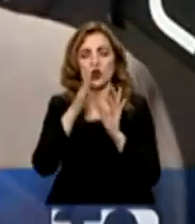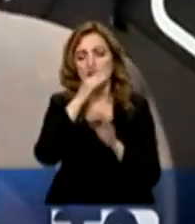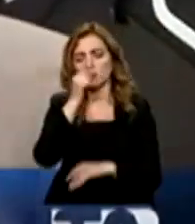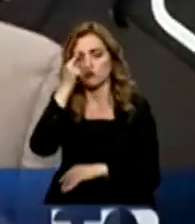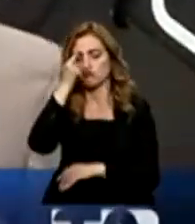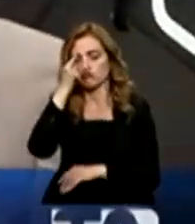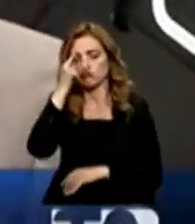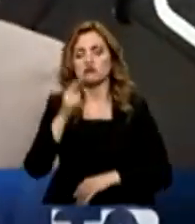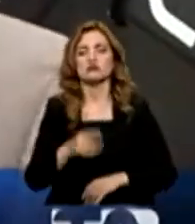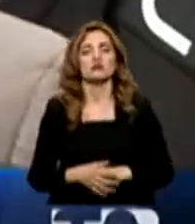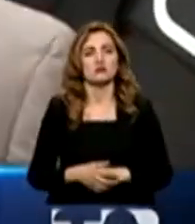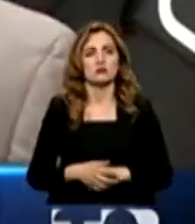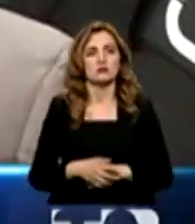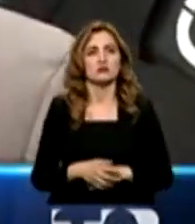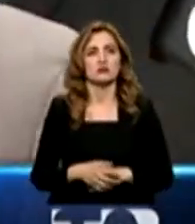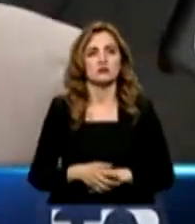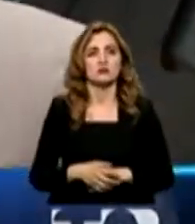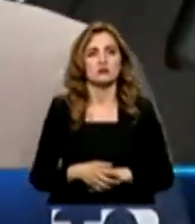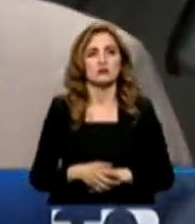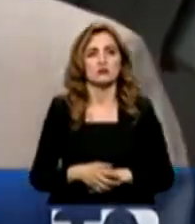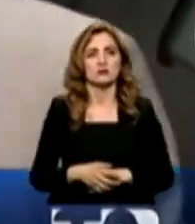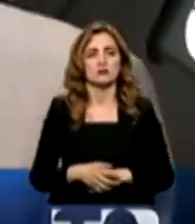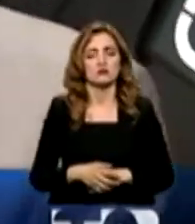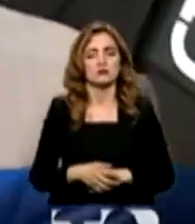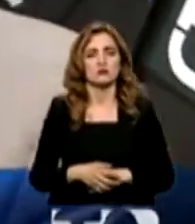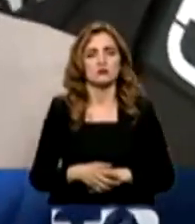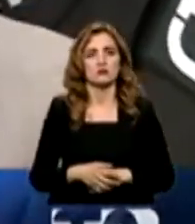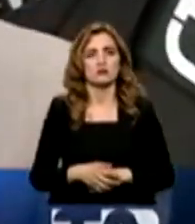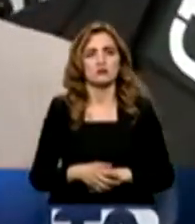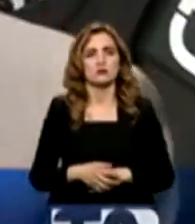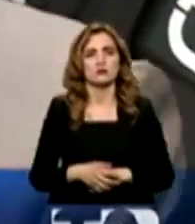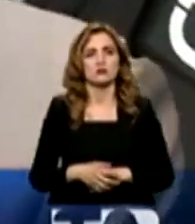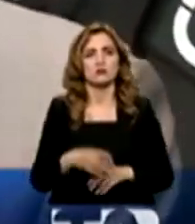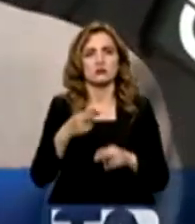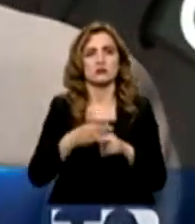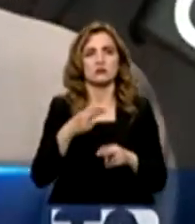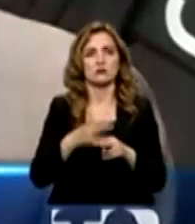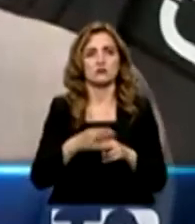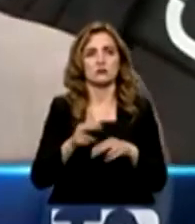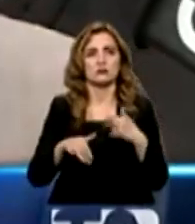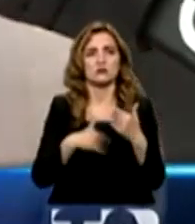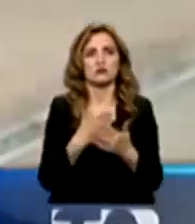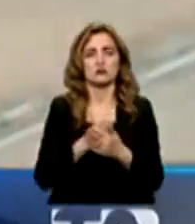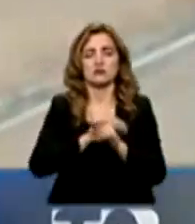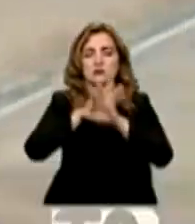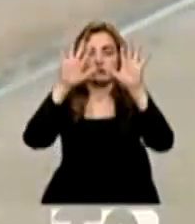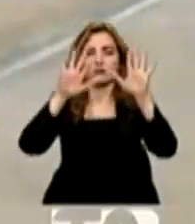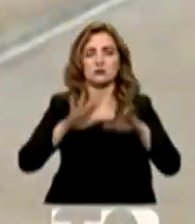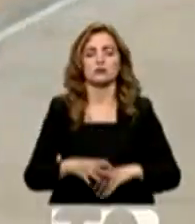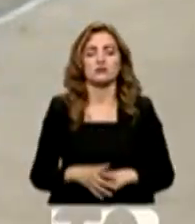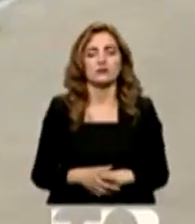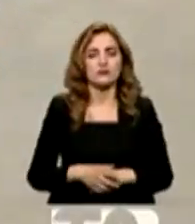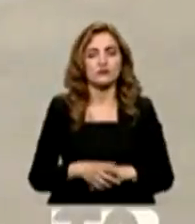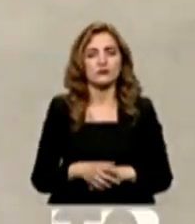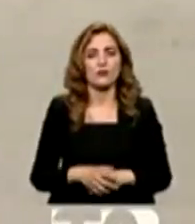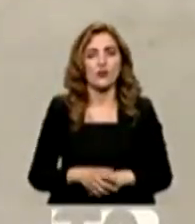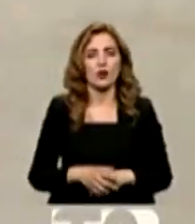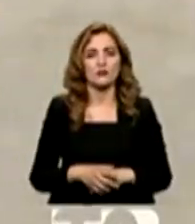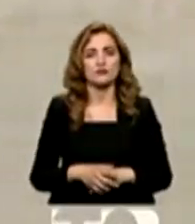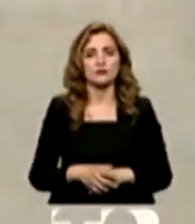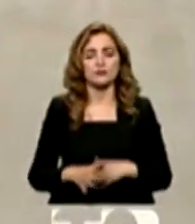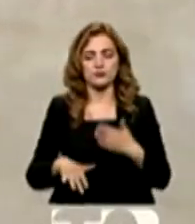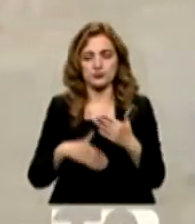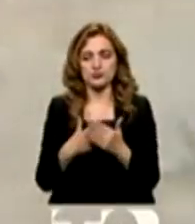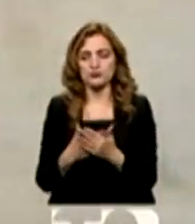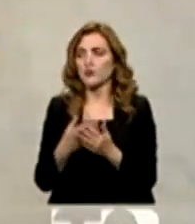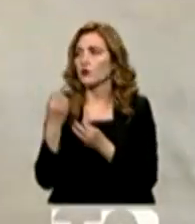Correa. Hay que decir los nombres, si no, anónimos, estoy hecho anónimos. Se trata de una recopilación